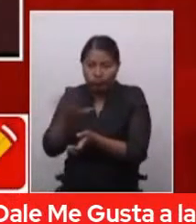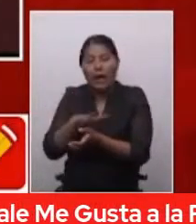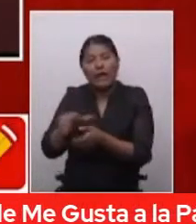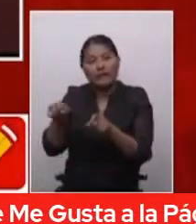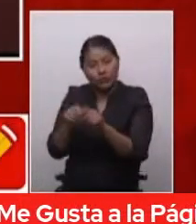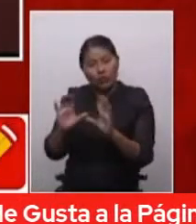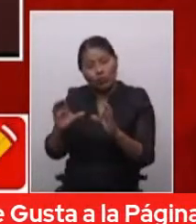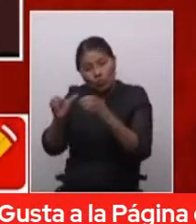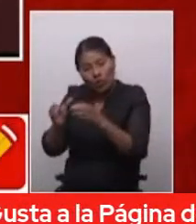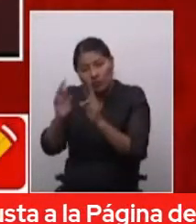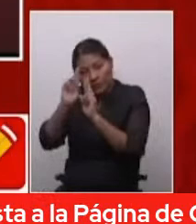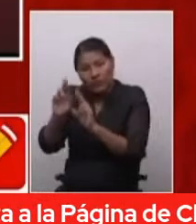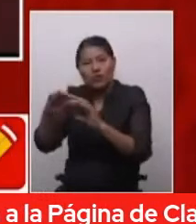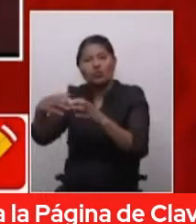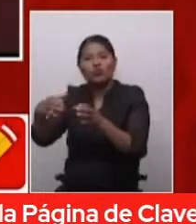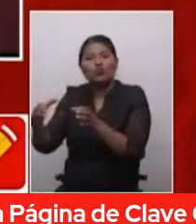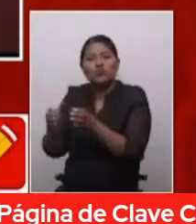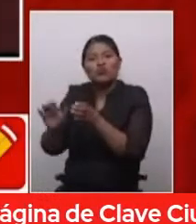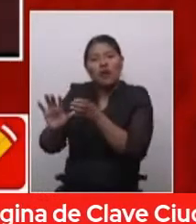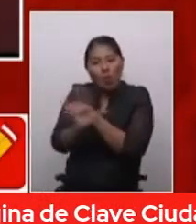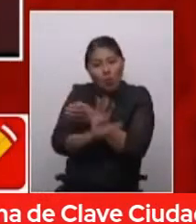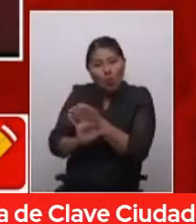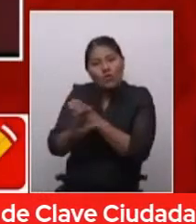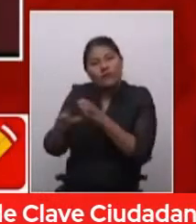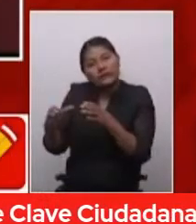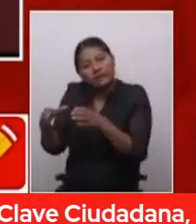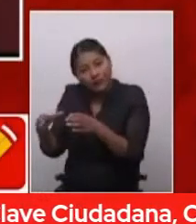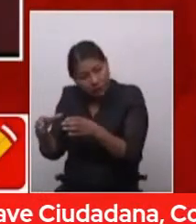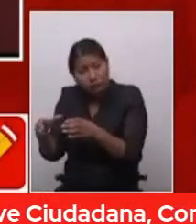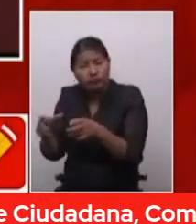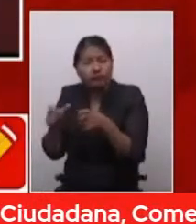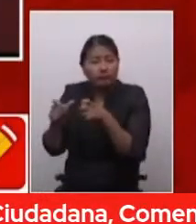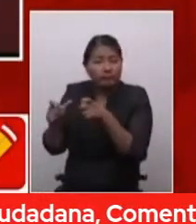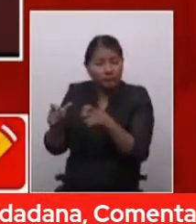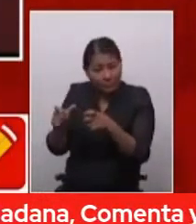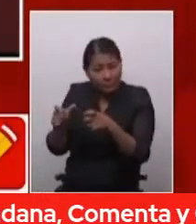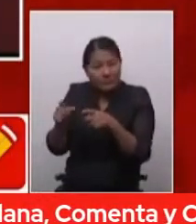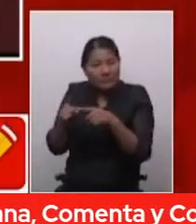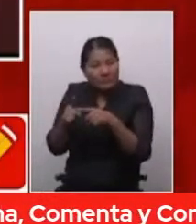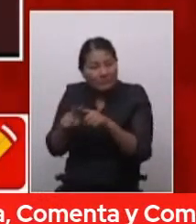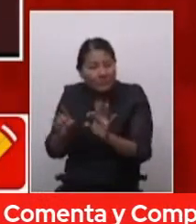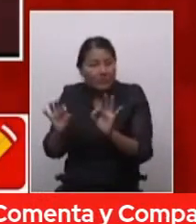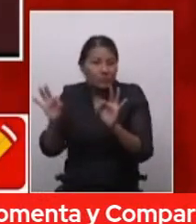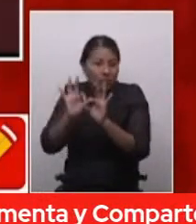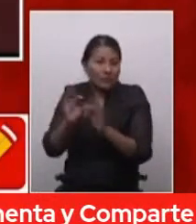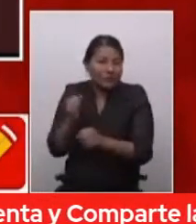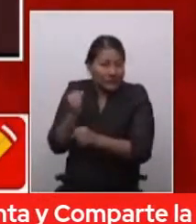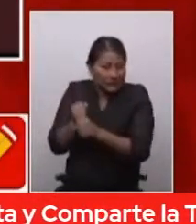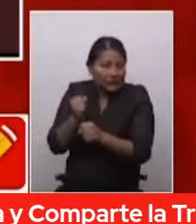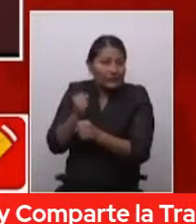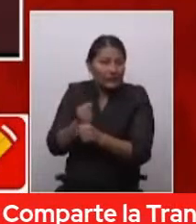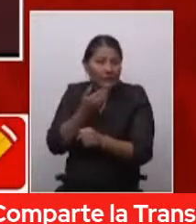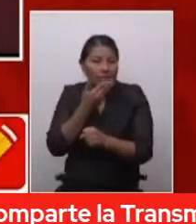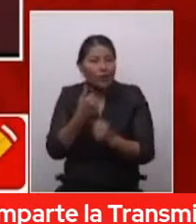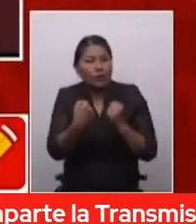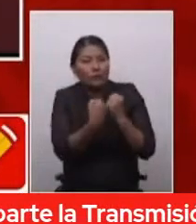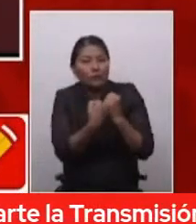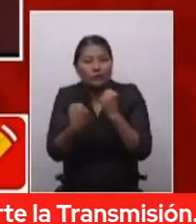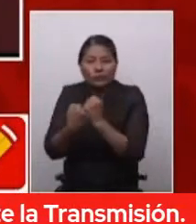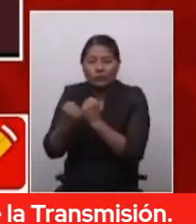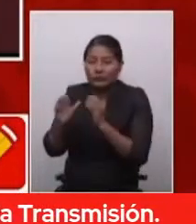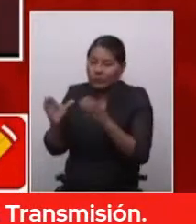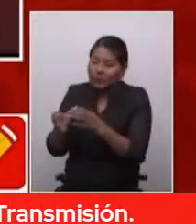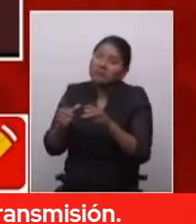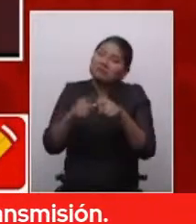seguridad y un espacio adecuado, creo que tendríamos que trabajarlo de manera conjunta. Yo creo que hay cosas mucho